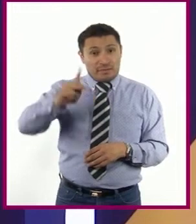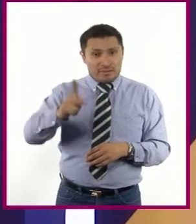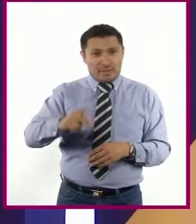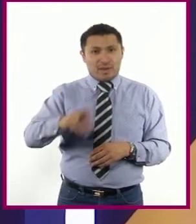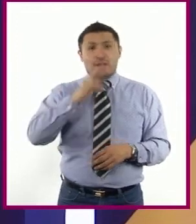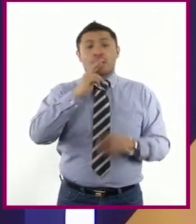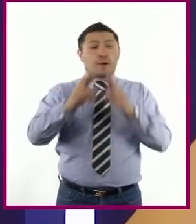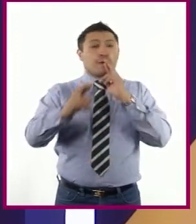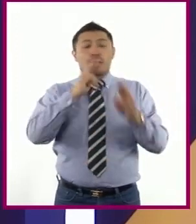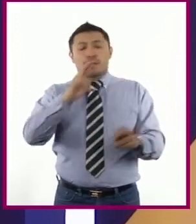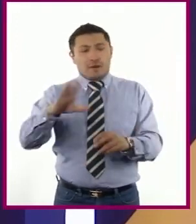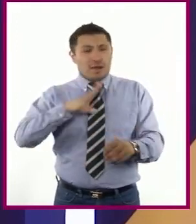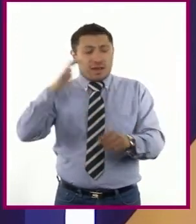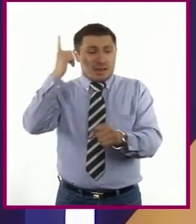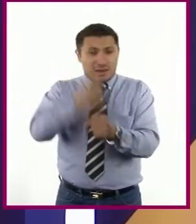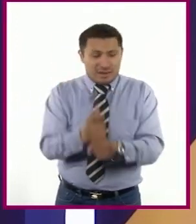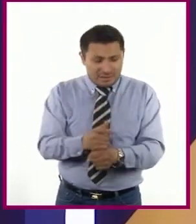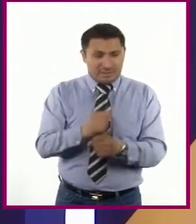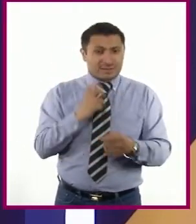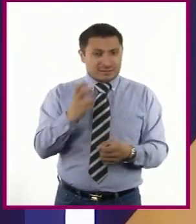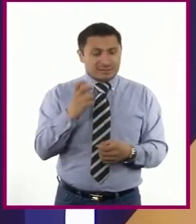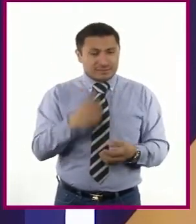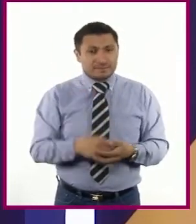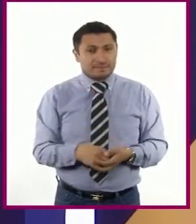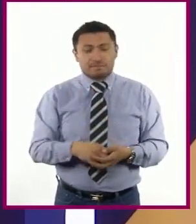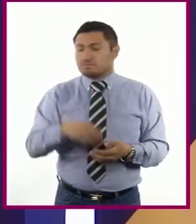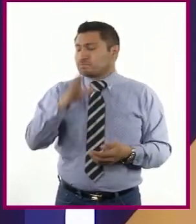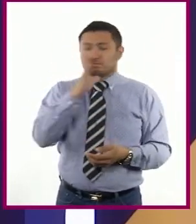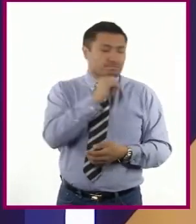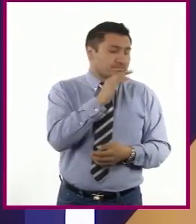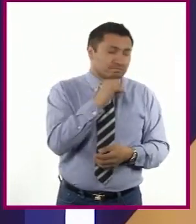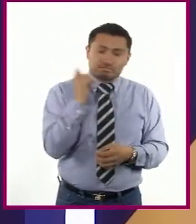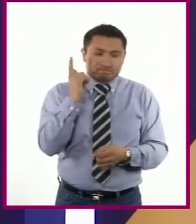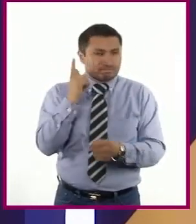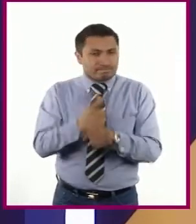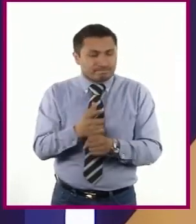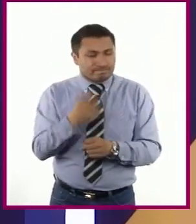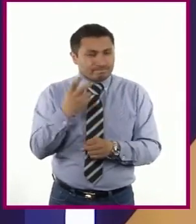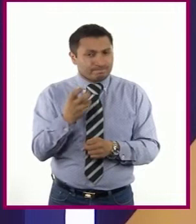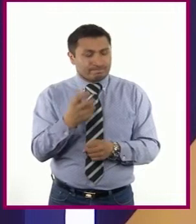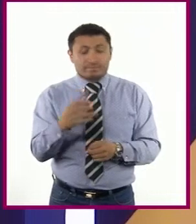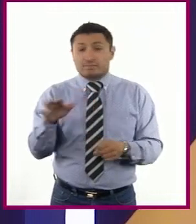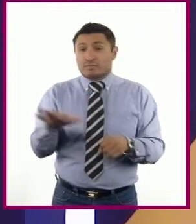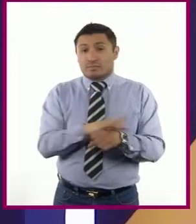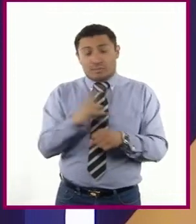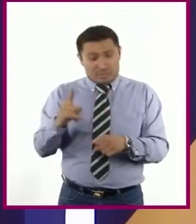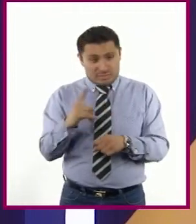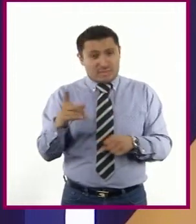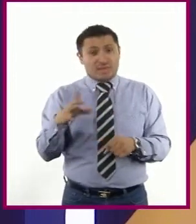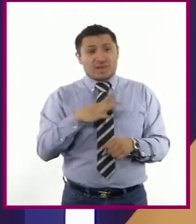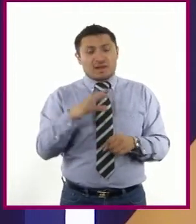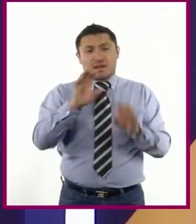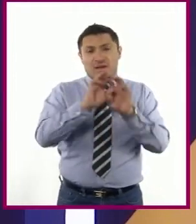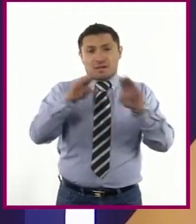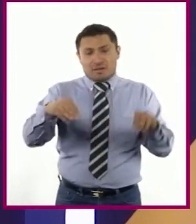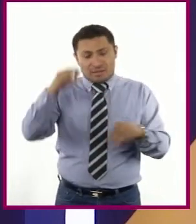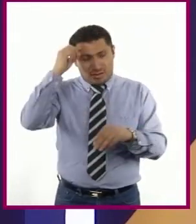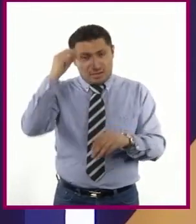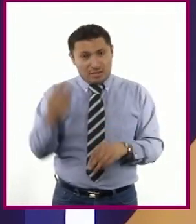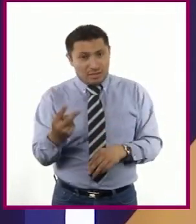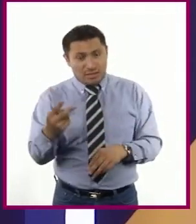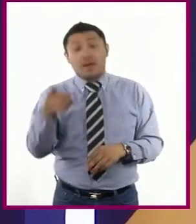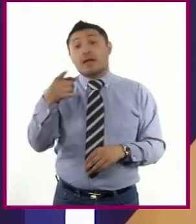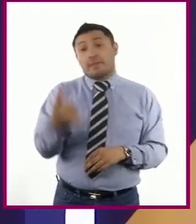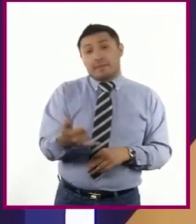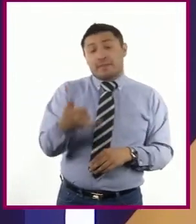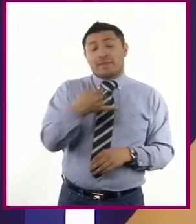el resultado que obtuvimos para el área de la lámina, no es posible determinarlo, ya que obtuvimos centímetros cuadrados y